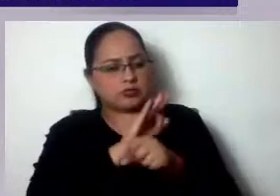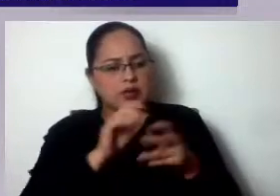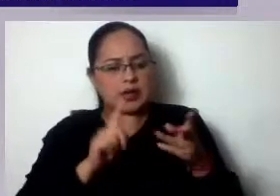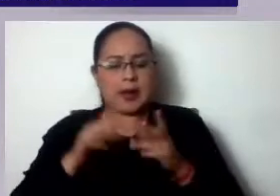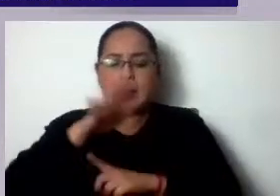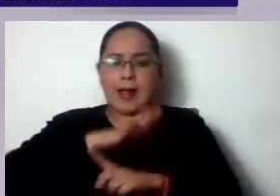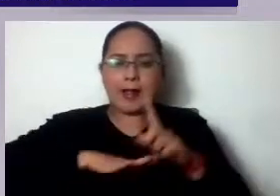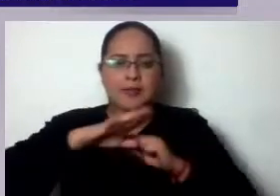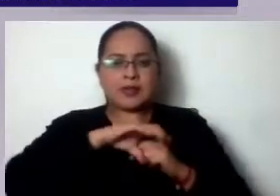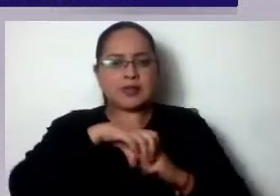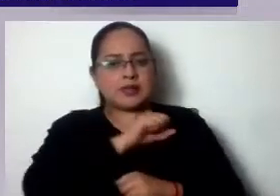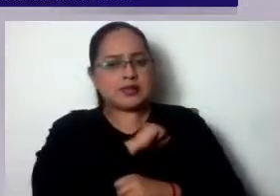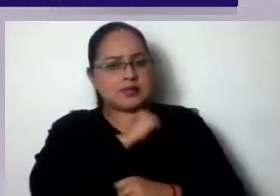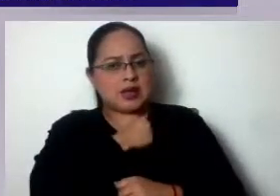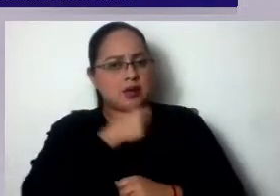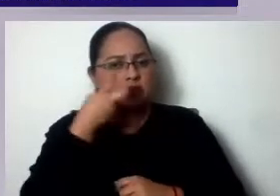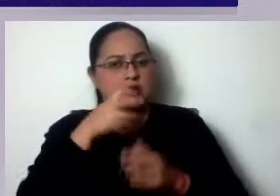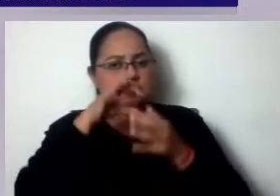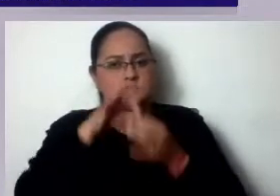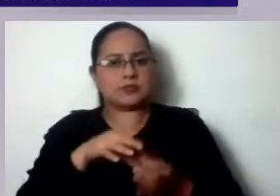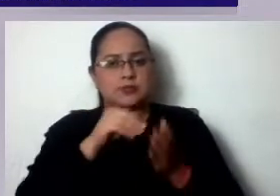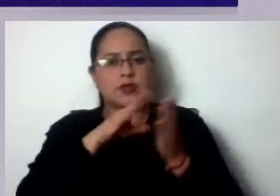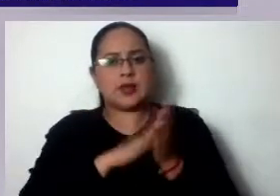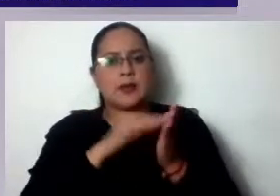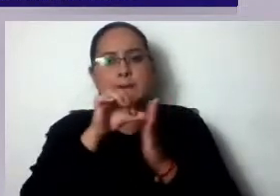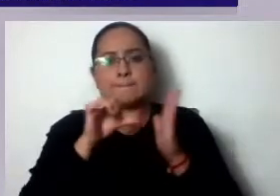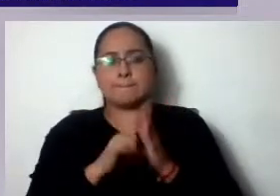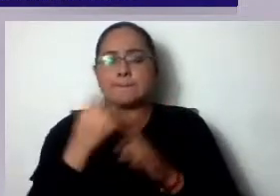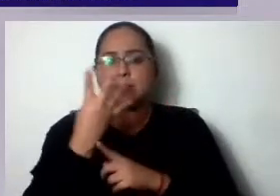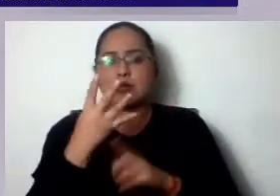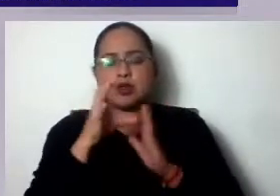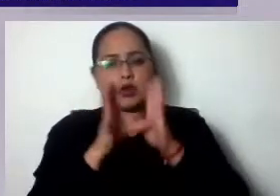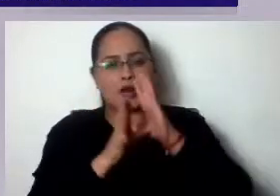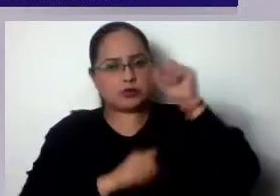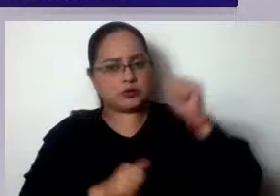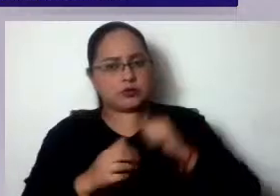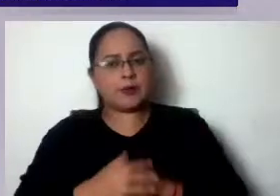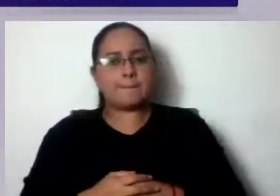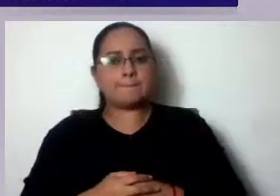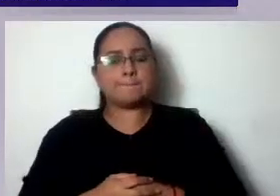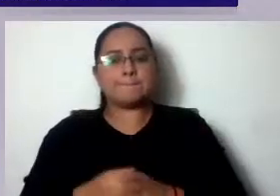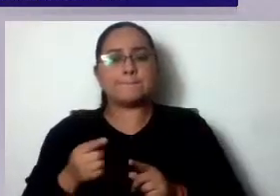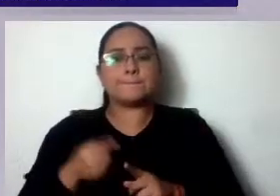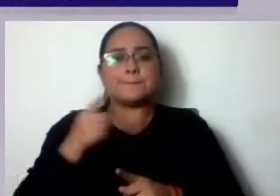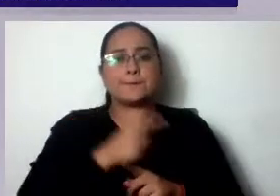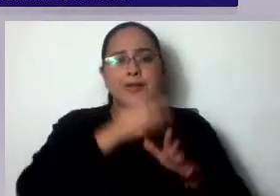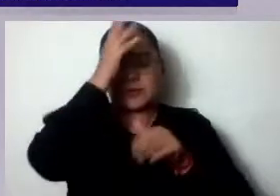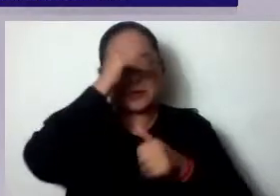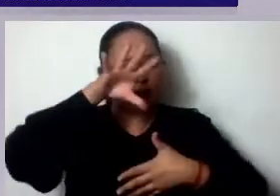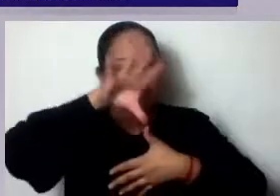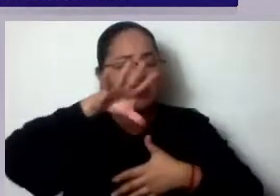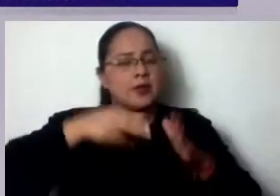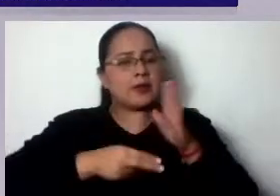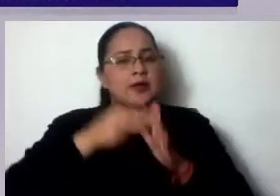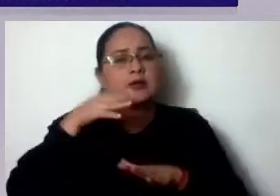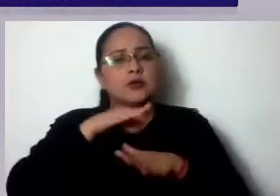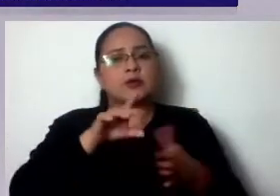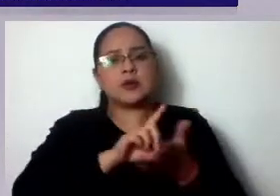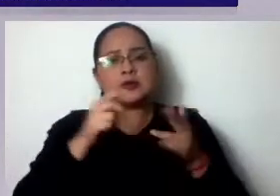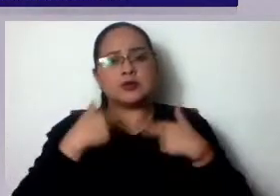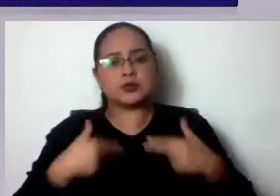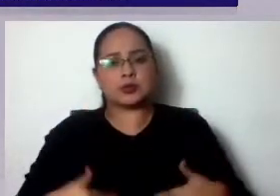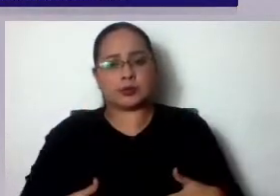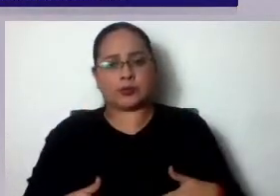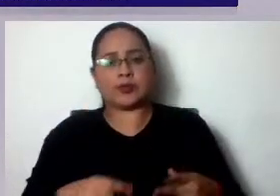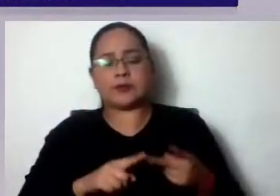el artículo cuarto constitucional sin embargo en el protocolo adicional a la convención americana sobre derechos humanos en materia de